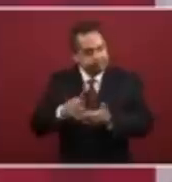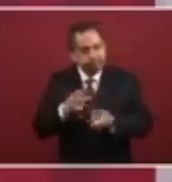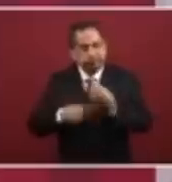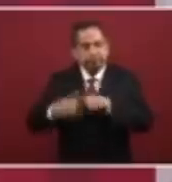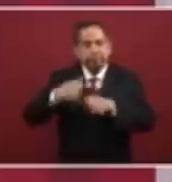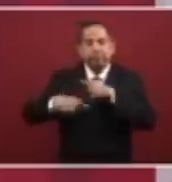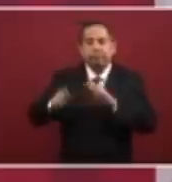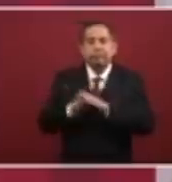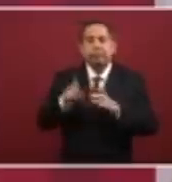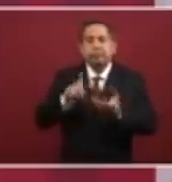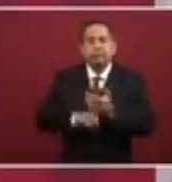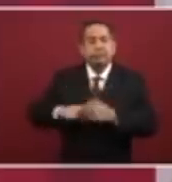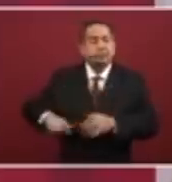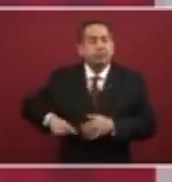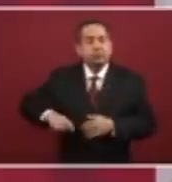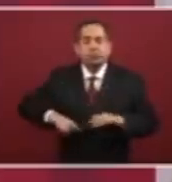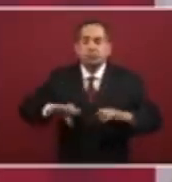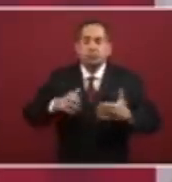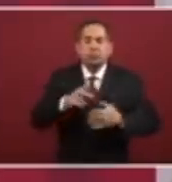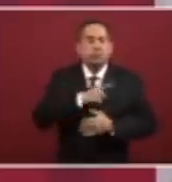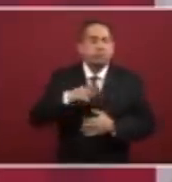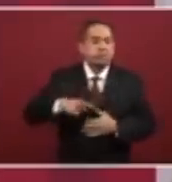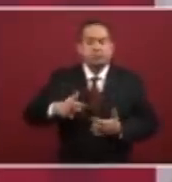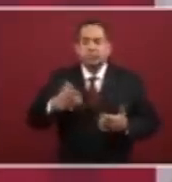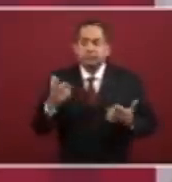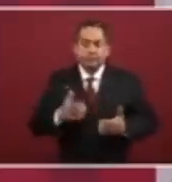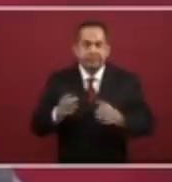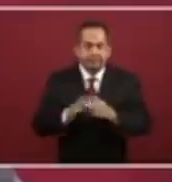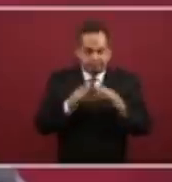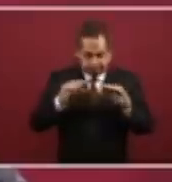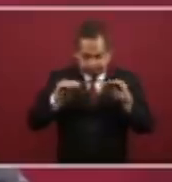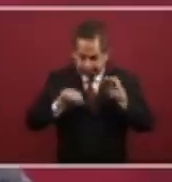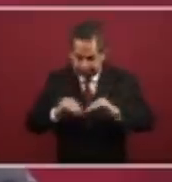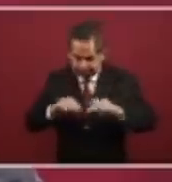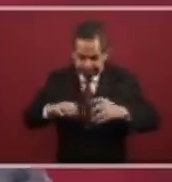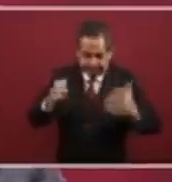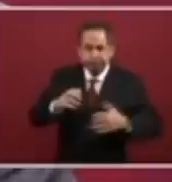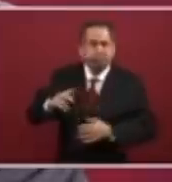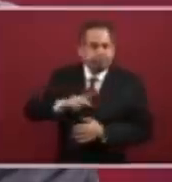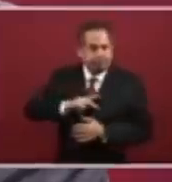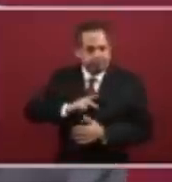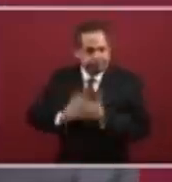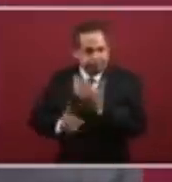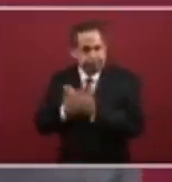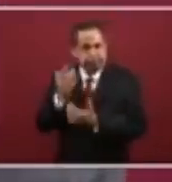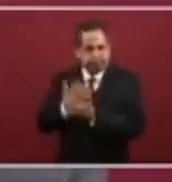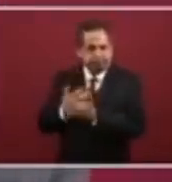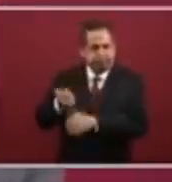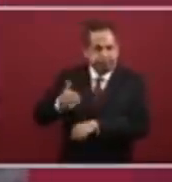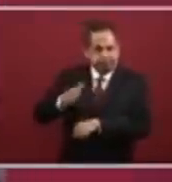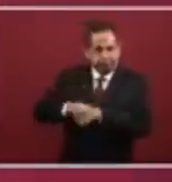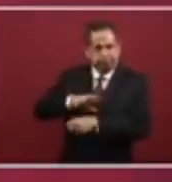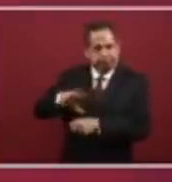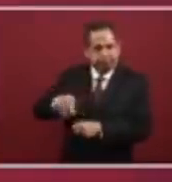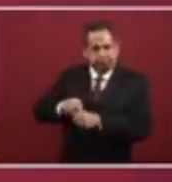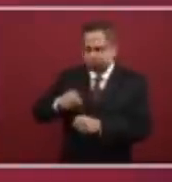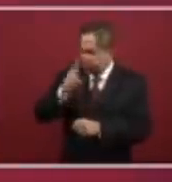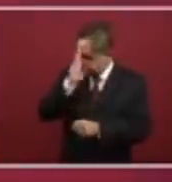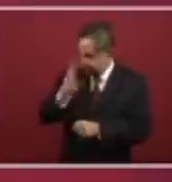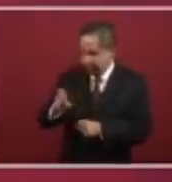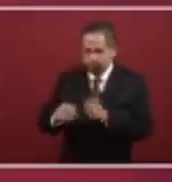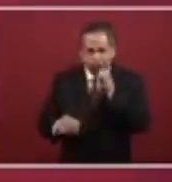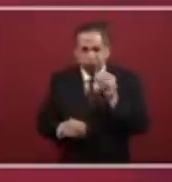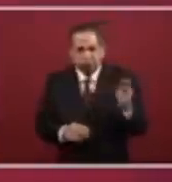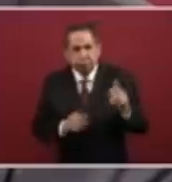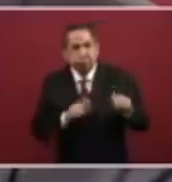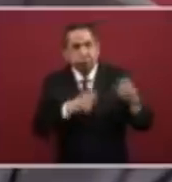pueda llevar a cabo obras por administración directa,